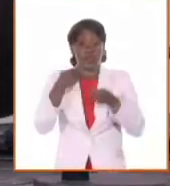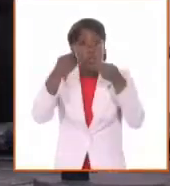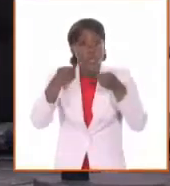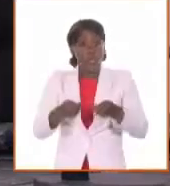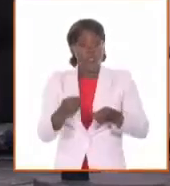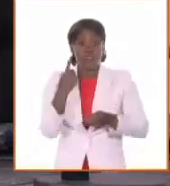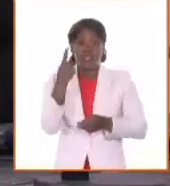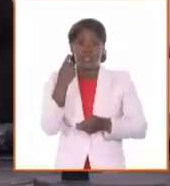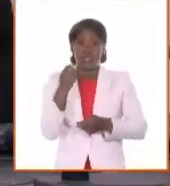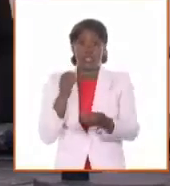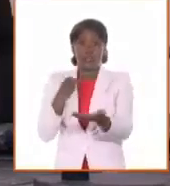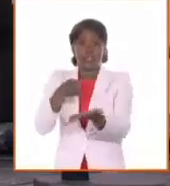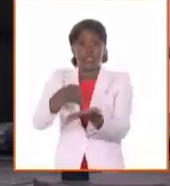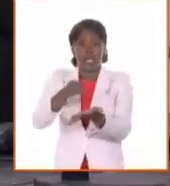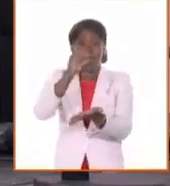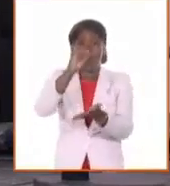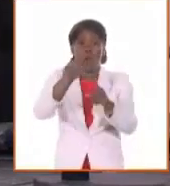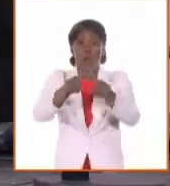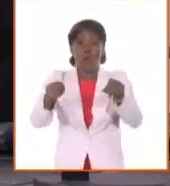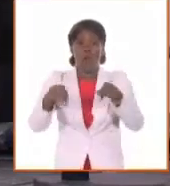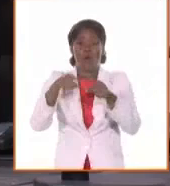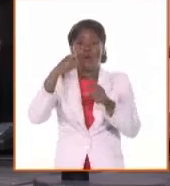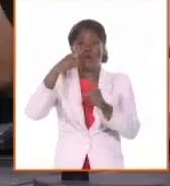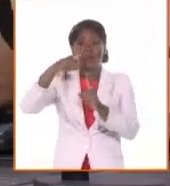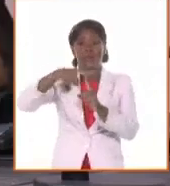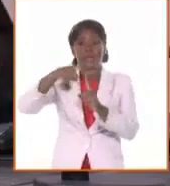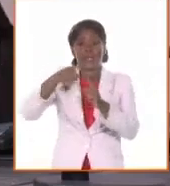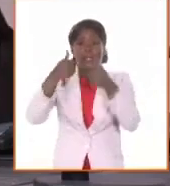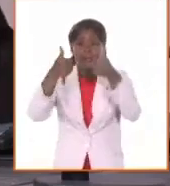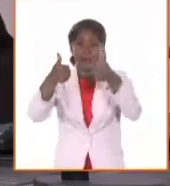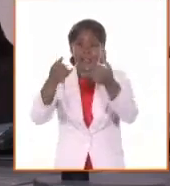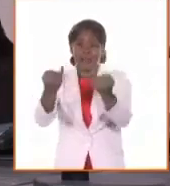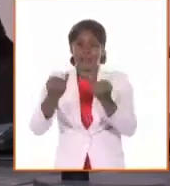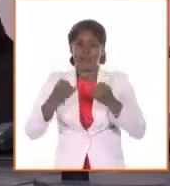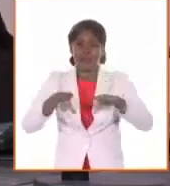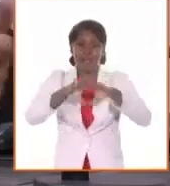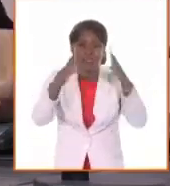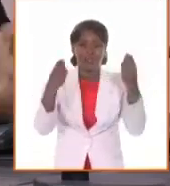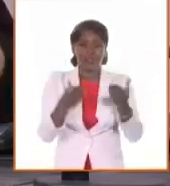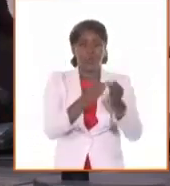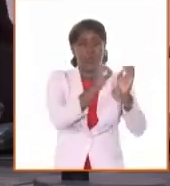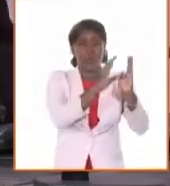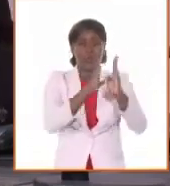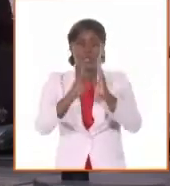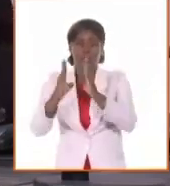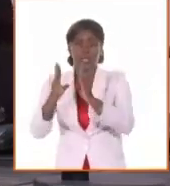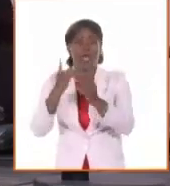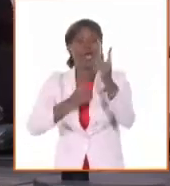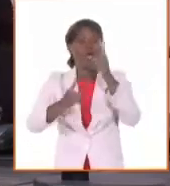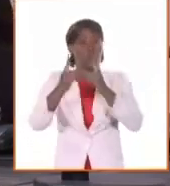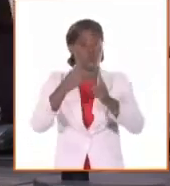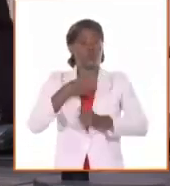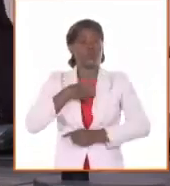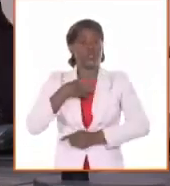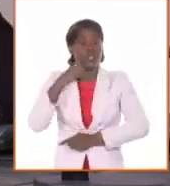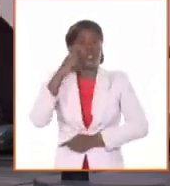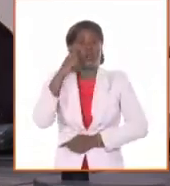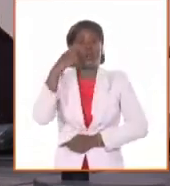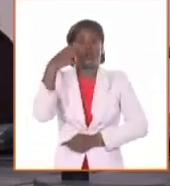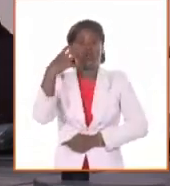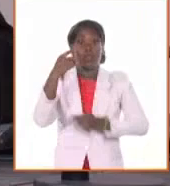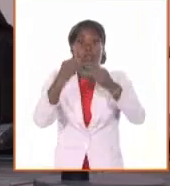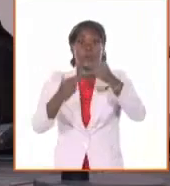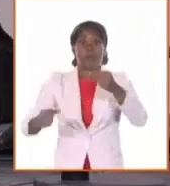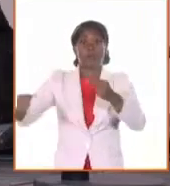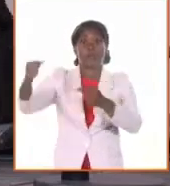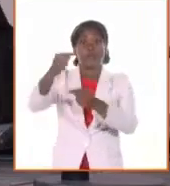vayamos a recibir los servicios o para estar mejor informado como se ha demostrado hay cosas que tienen que ver con la información No necesariamente con